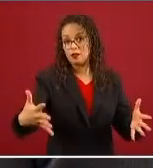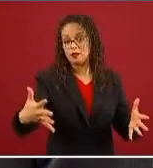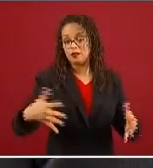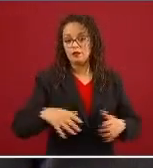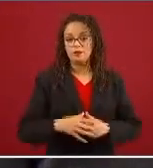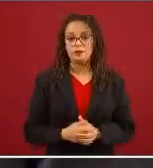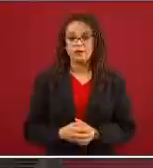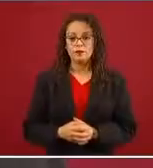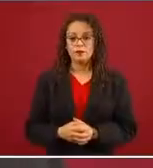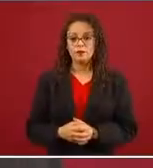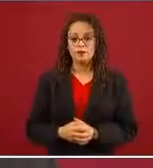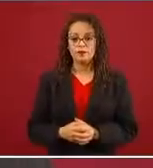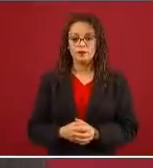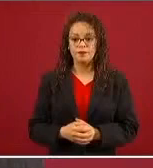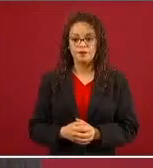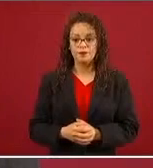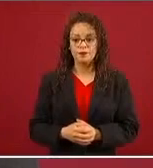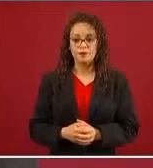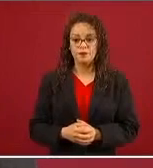que